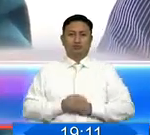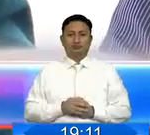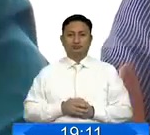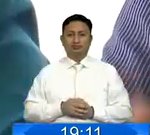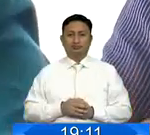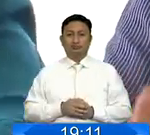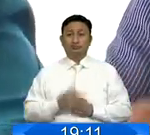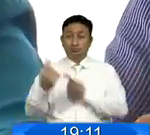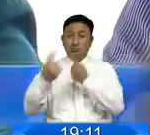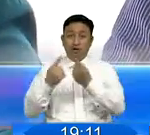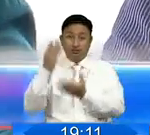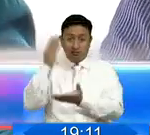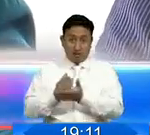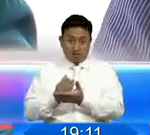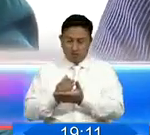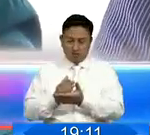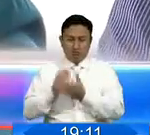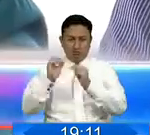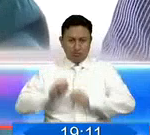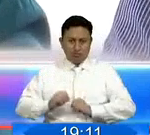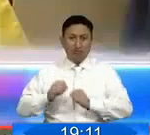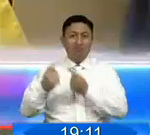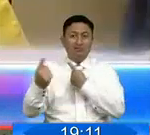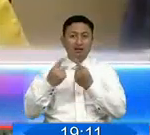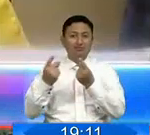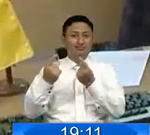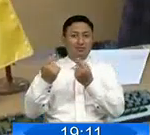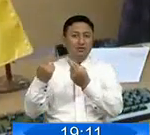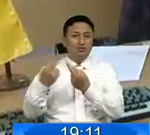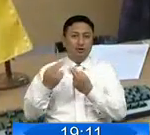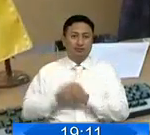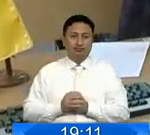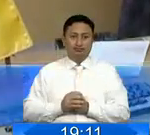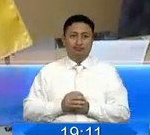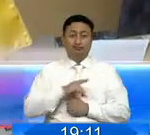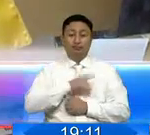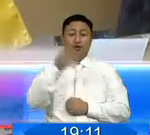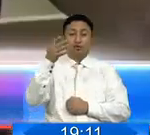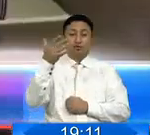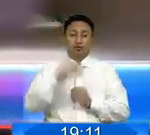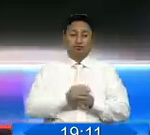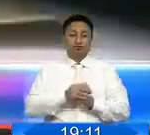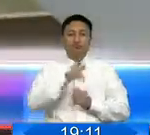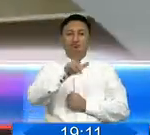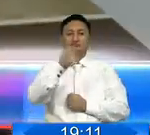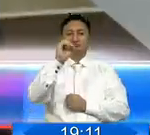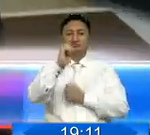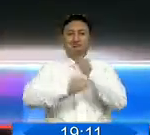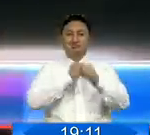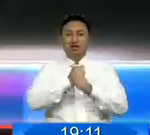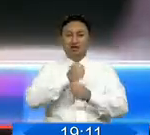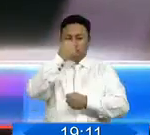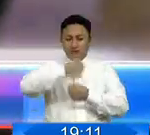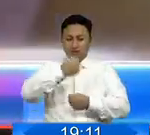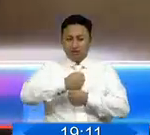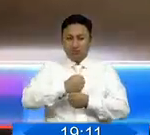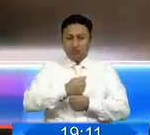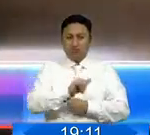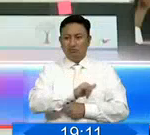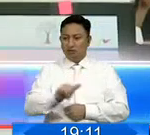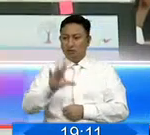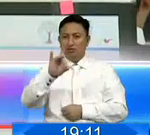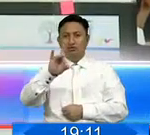cerramos al diálogo, pero un diálogo con respuestas. Dicen que no es posible que un maestro que ya tiene más de 30 años trabajando gane los